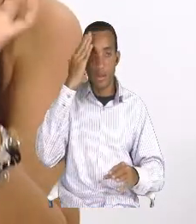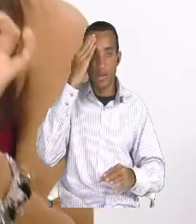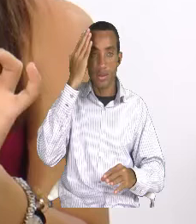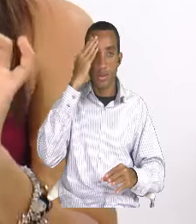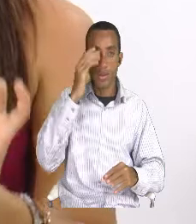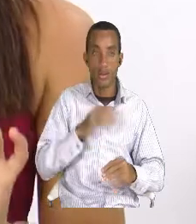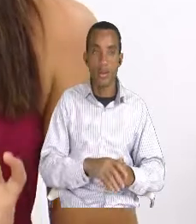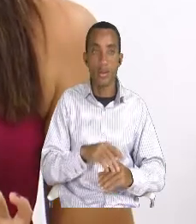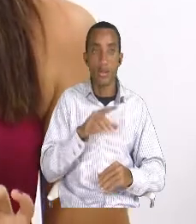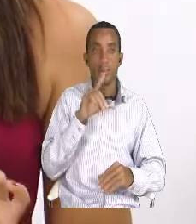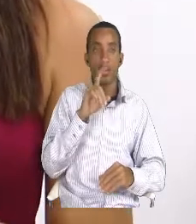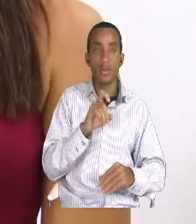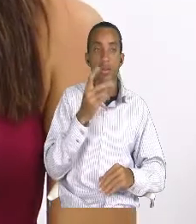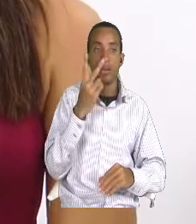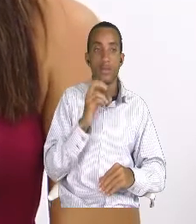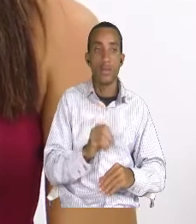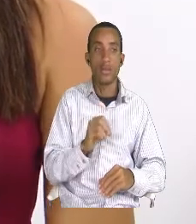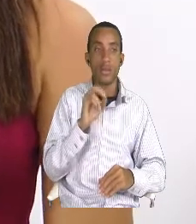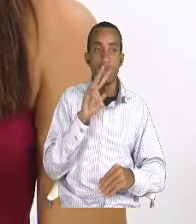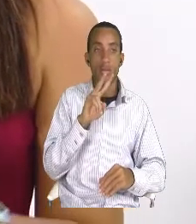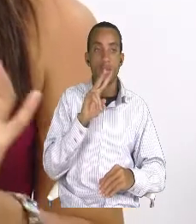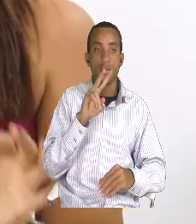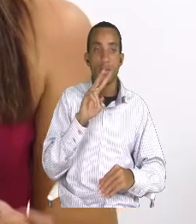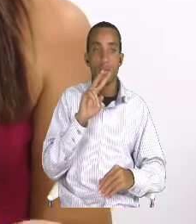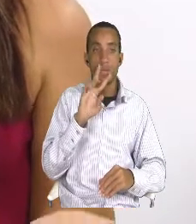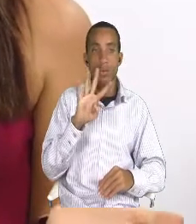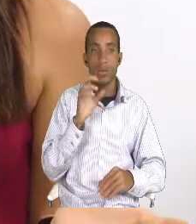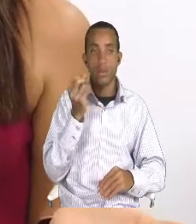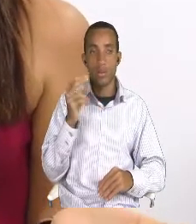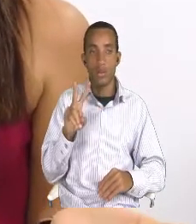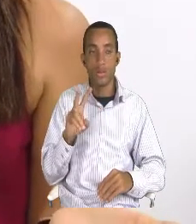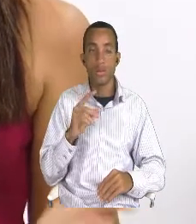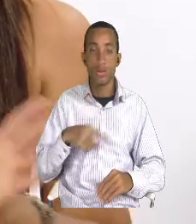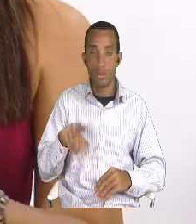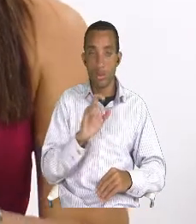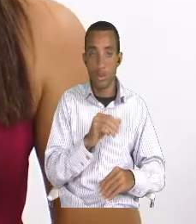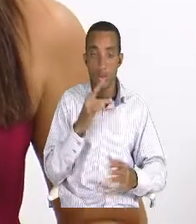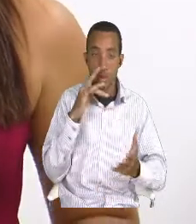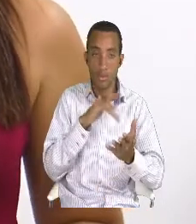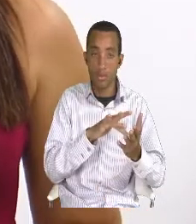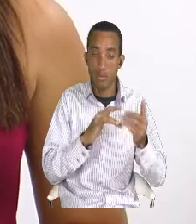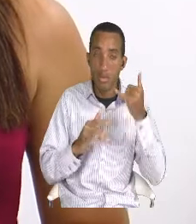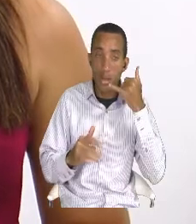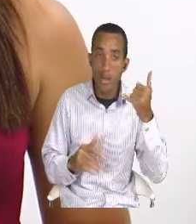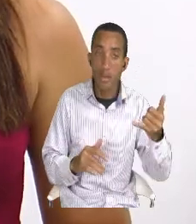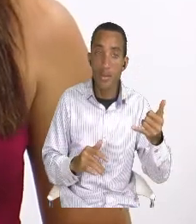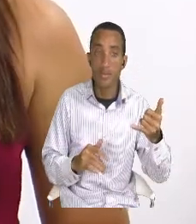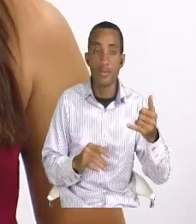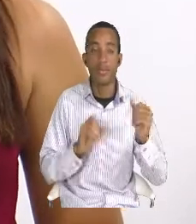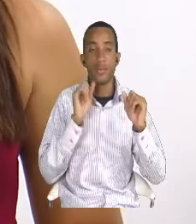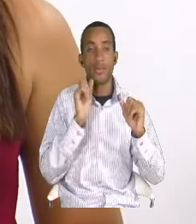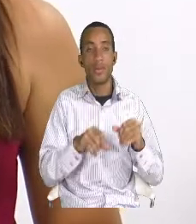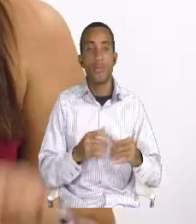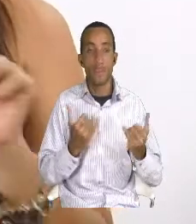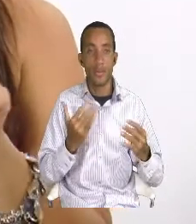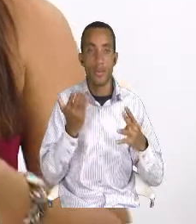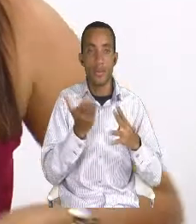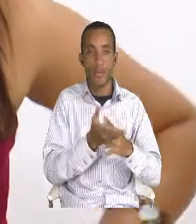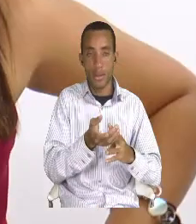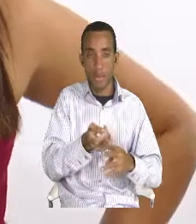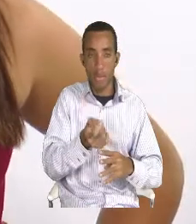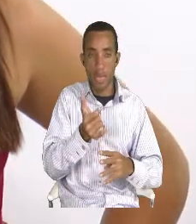el 620-2412 nuestra línea de participación disponible para que, así como Carmencita, usted también se pueda conectar con nosotros. Nos vamos a una pausa chiquitica.